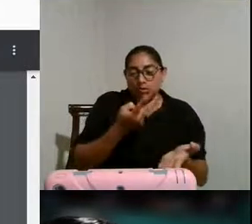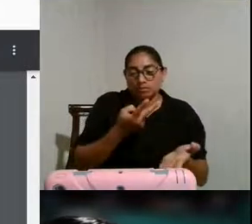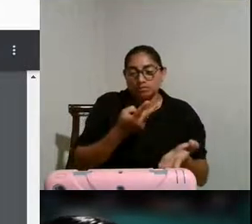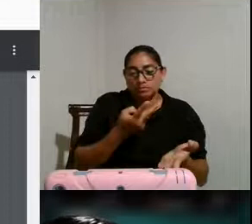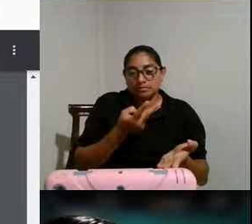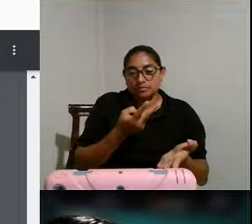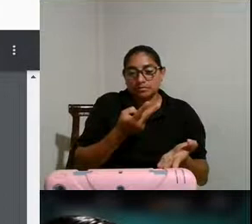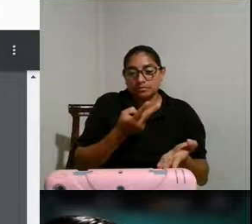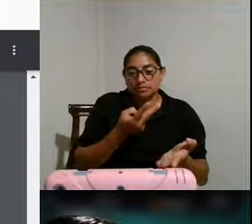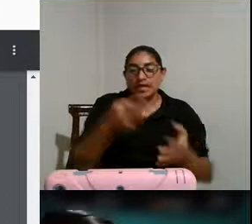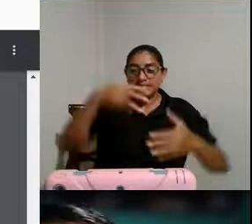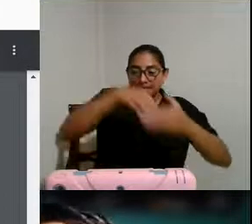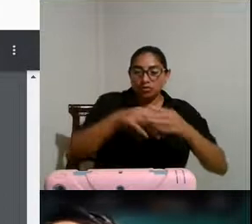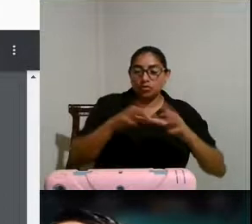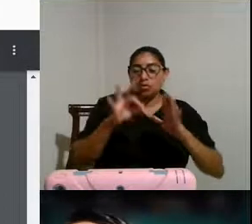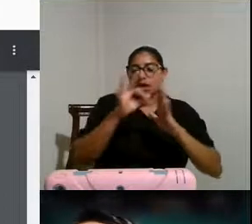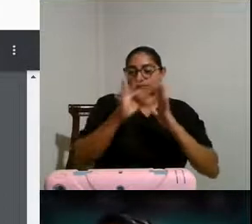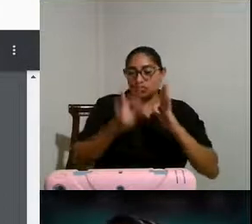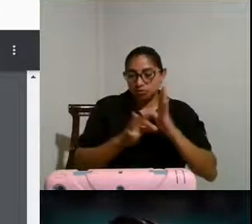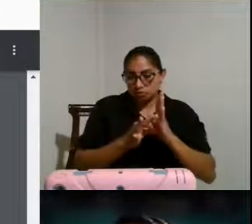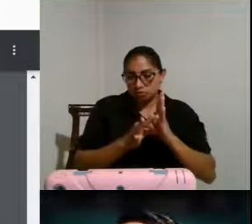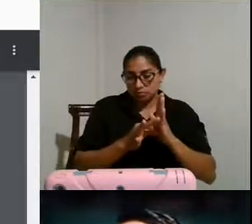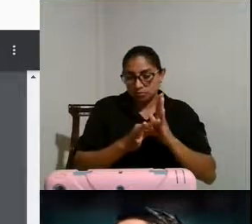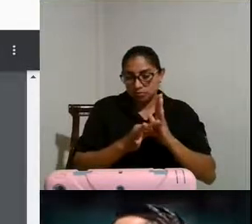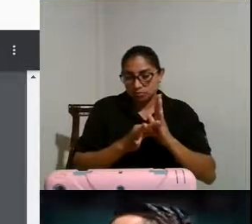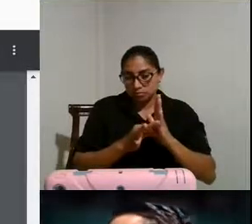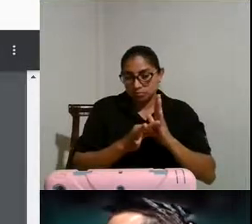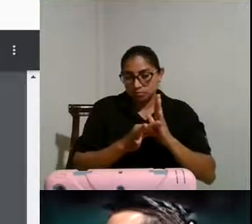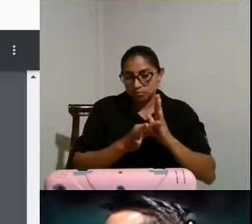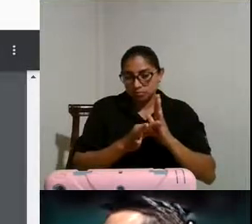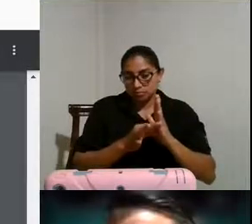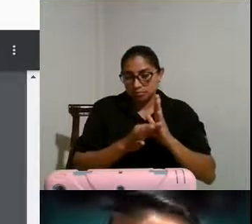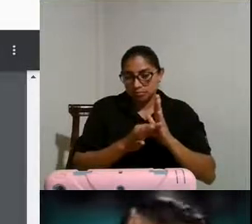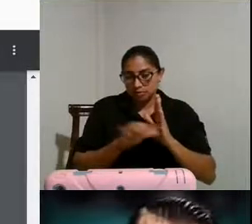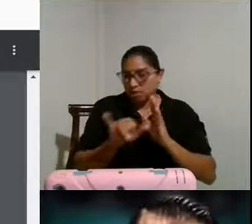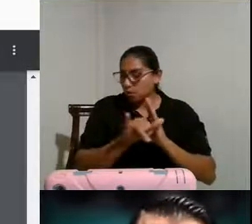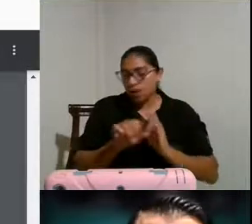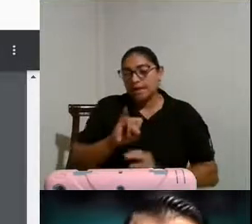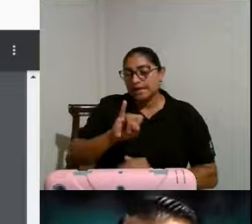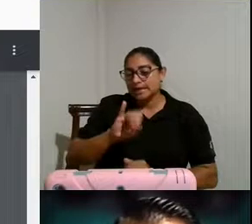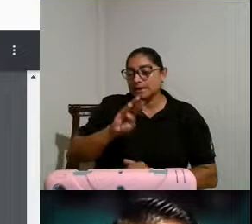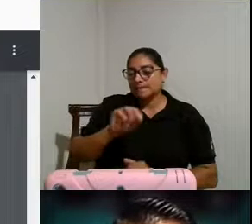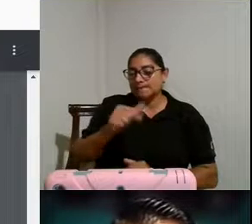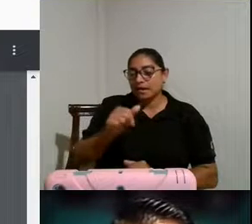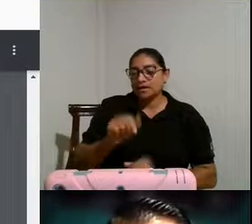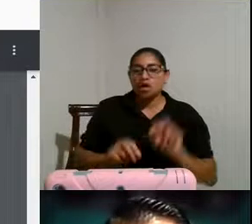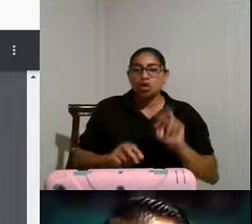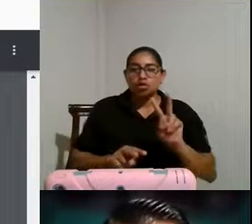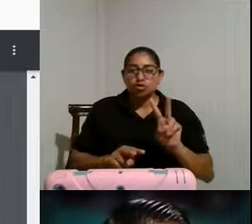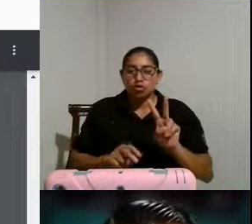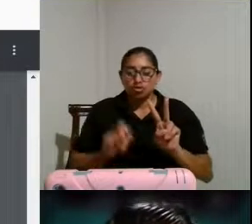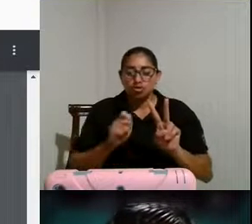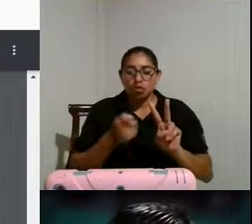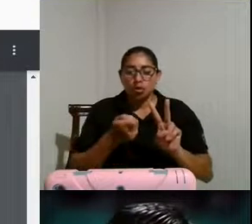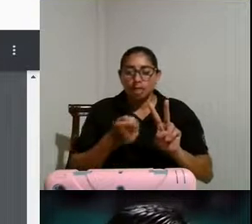la función. Es como hacer el cálculo de una imagen. Sustituimos el 2 acá y el 2